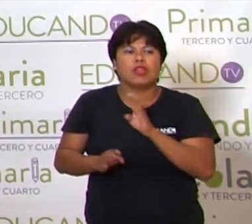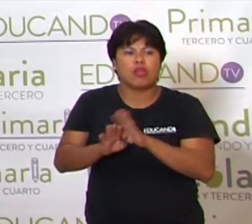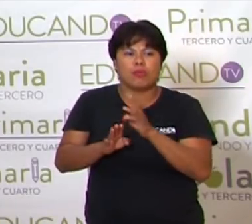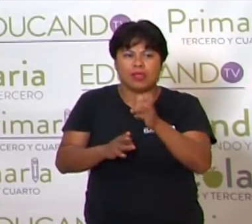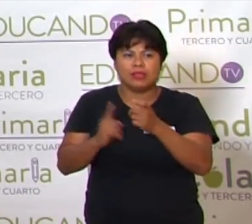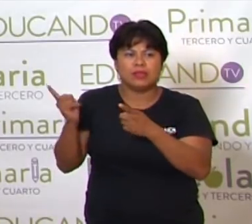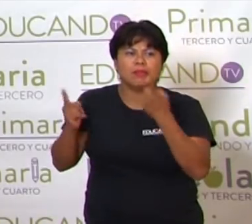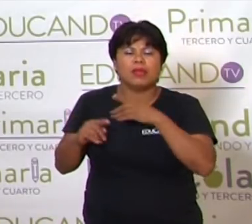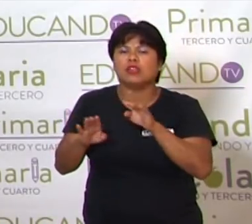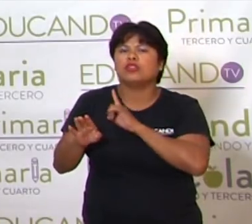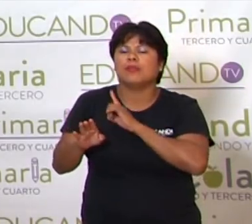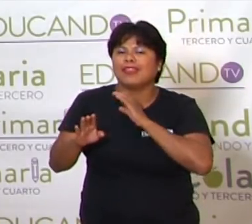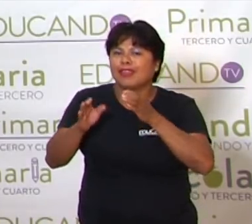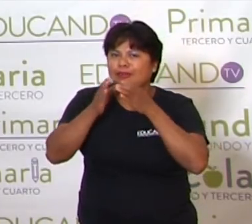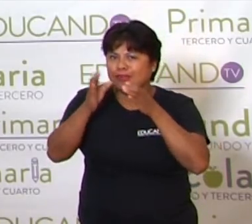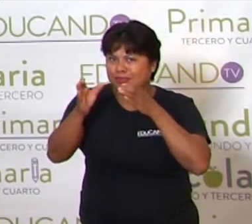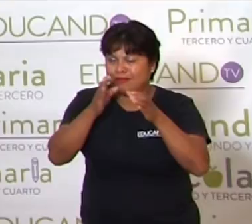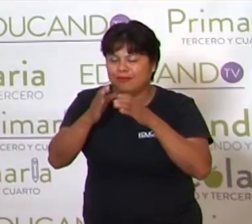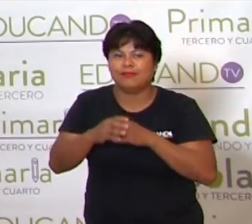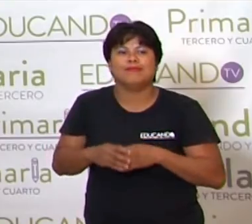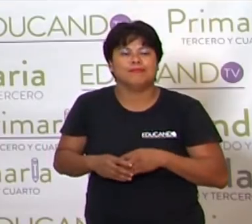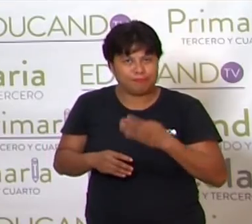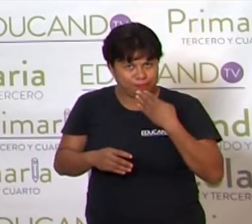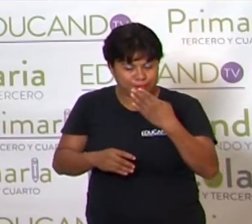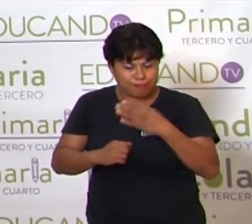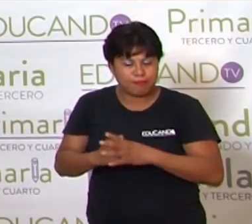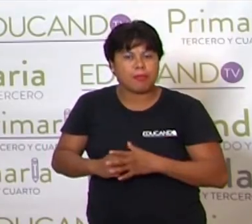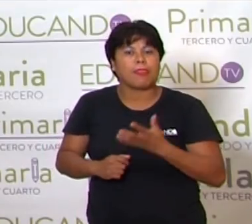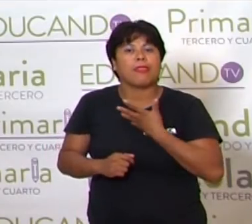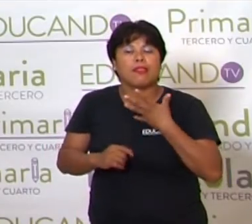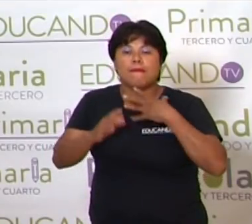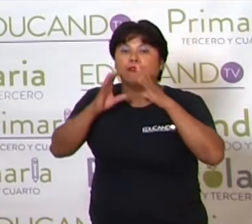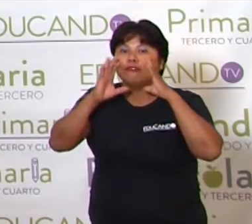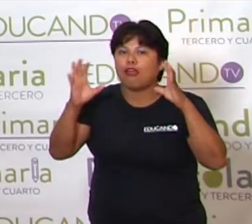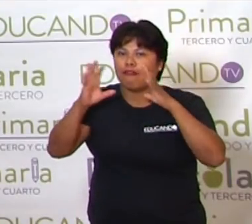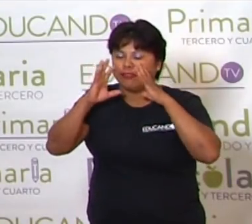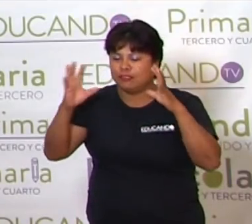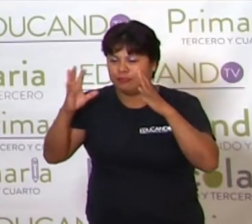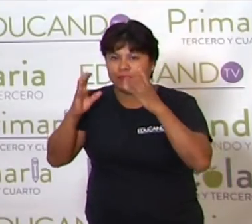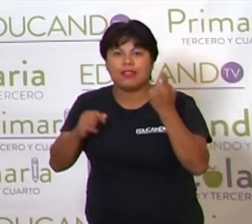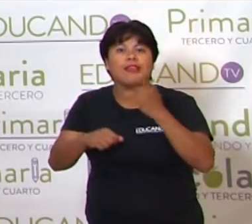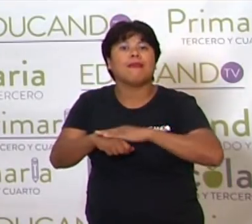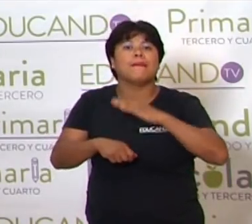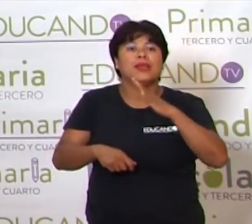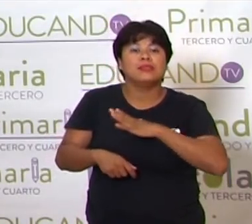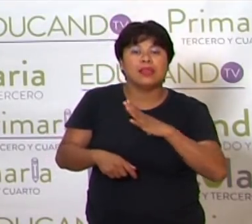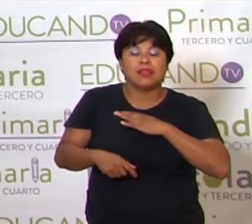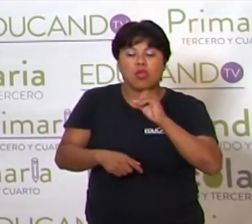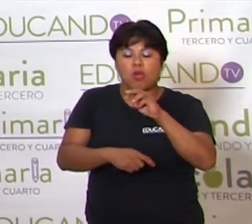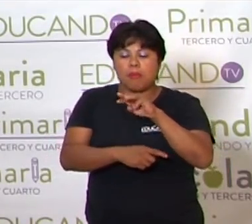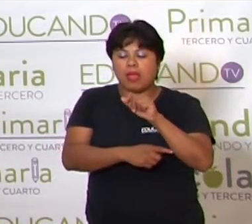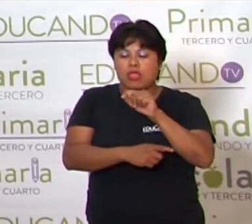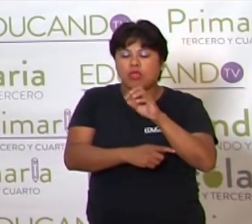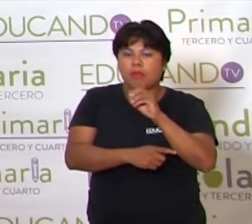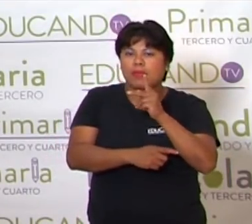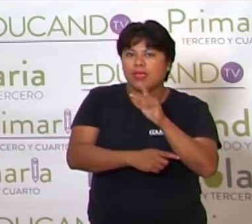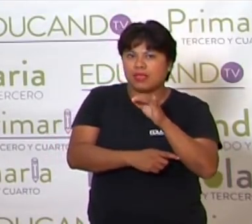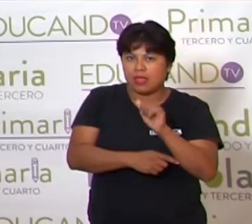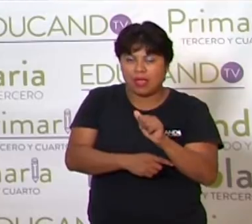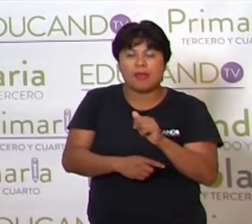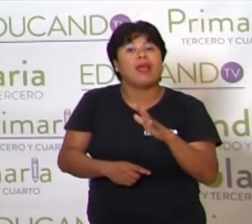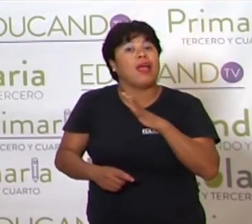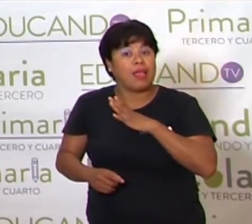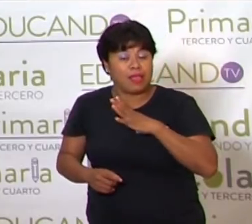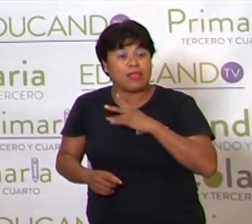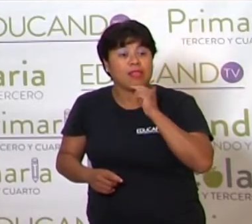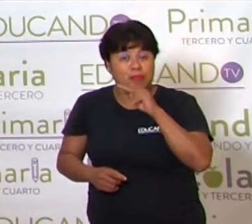que es para una conversación. Bueno, entonces tenemos globos. ¿Qué más hay en una onomatopeya? En una